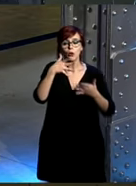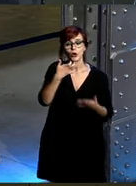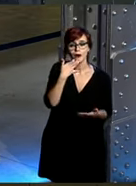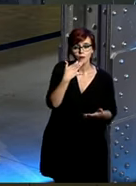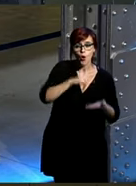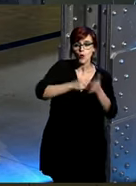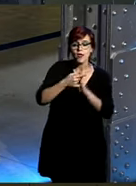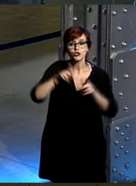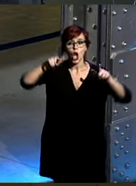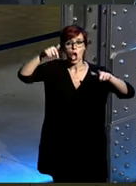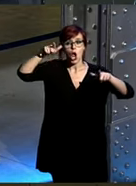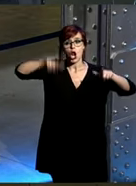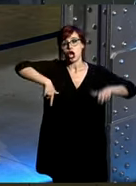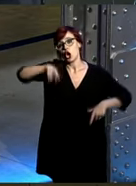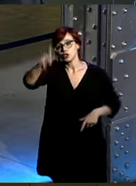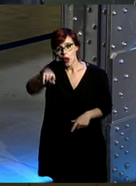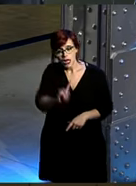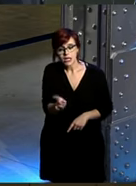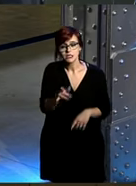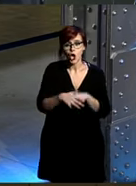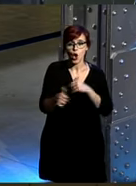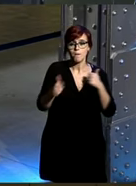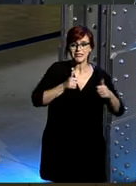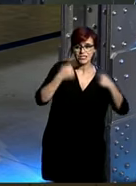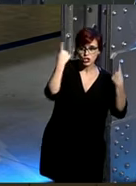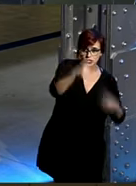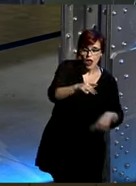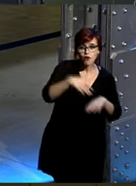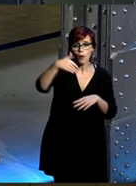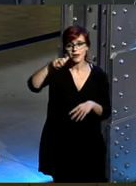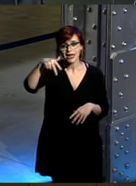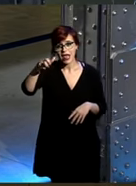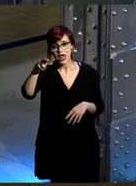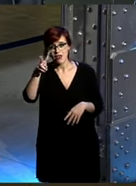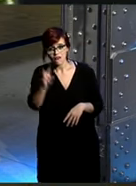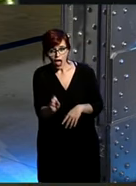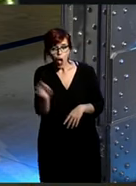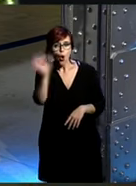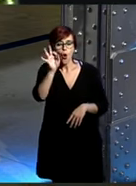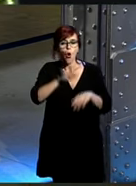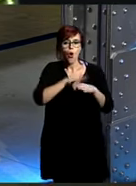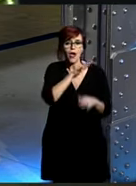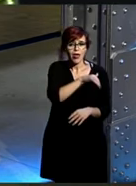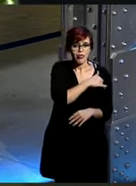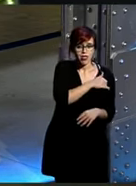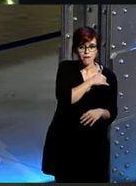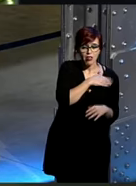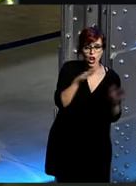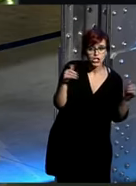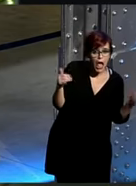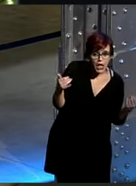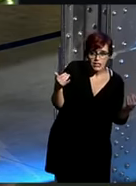como No es una clase, o un proyecto como Master Yourself, o un proyecto como Minerva, o un proyecto como de la Academia de Los Ángeles,